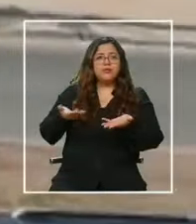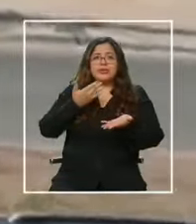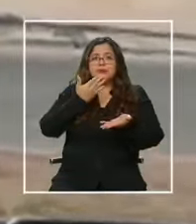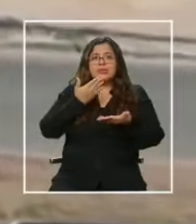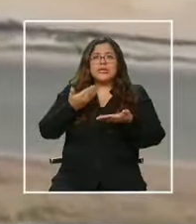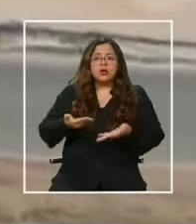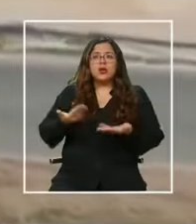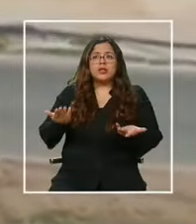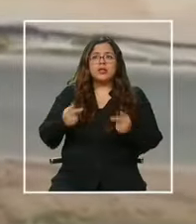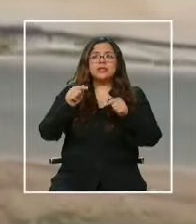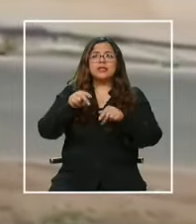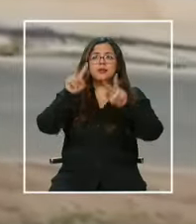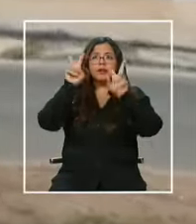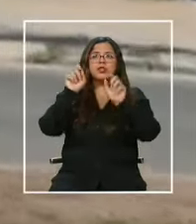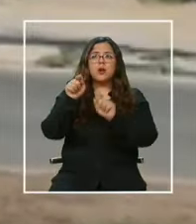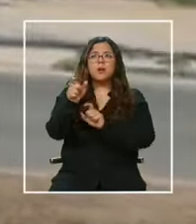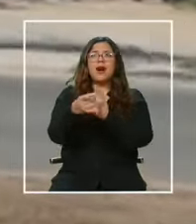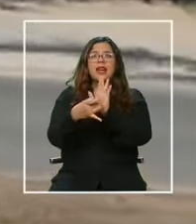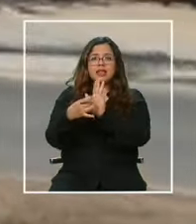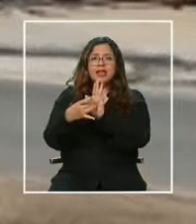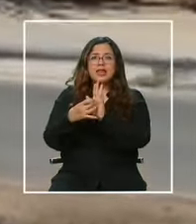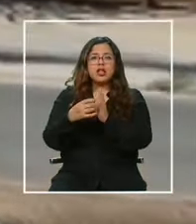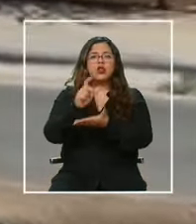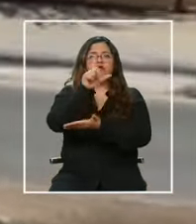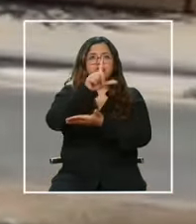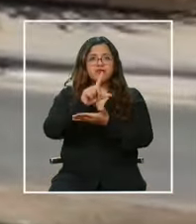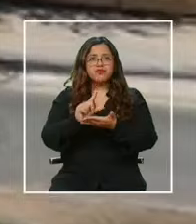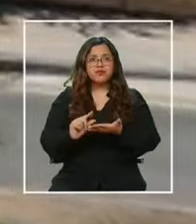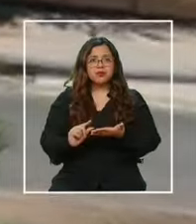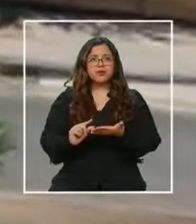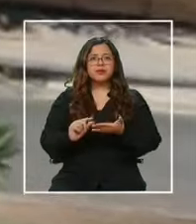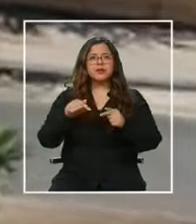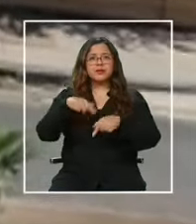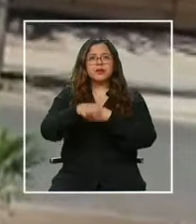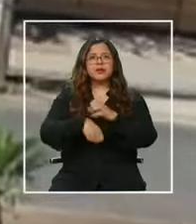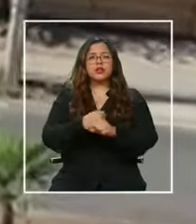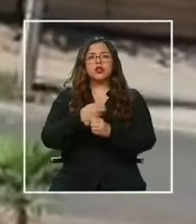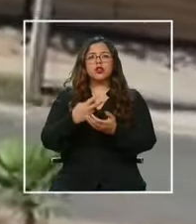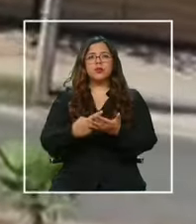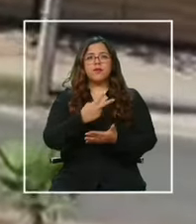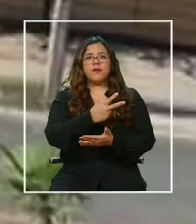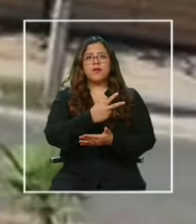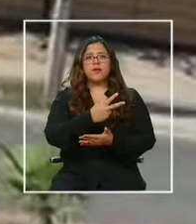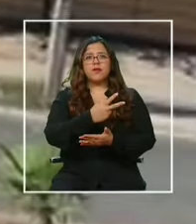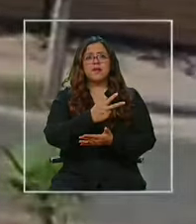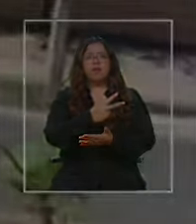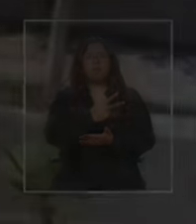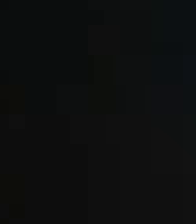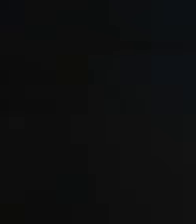Parte de las acciones para que estos delitos sigan a la baja durante este 2024.